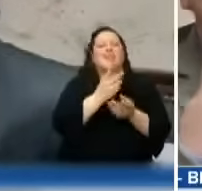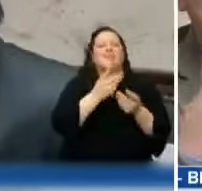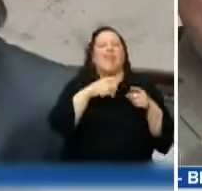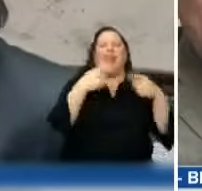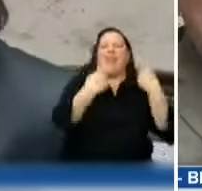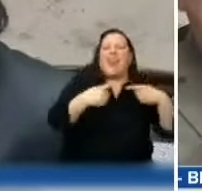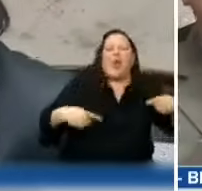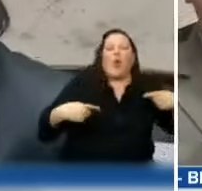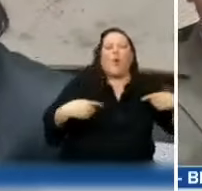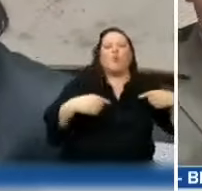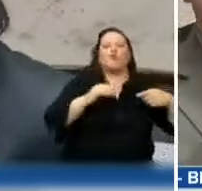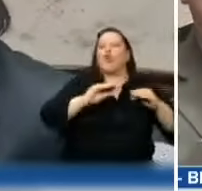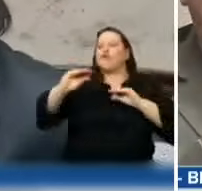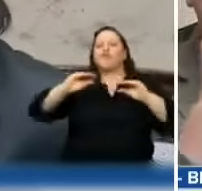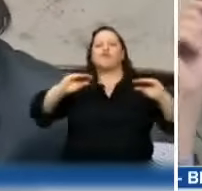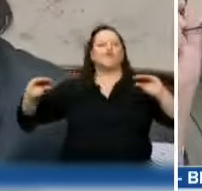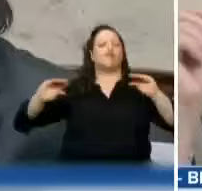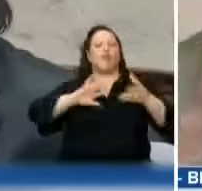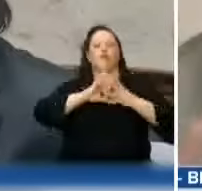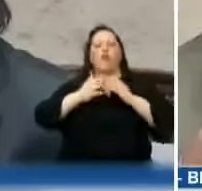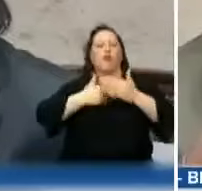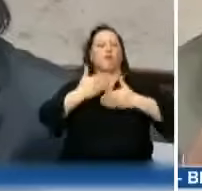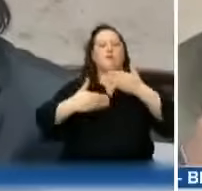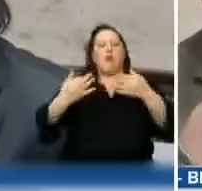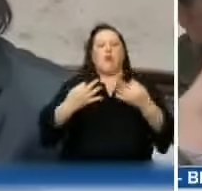este lado de acompañar, básicamente, por su